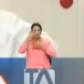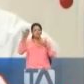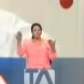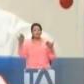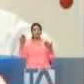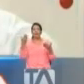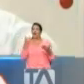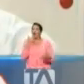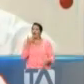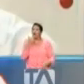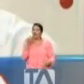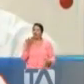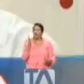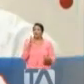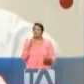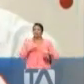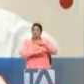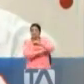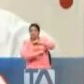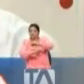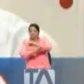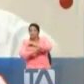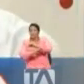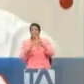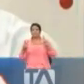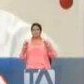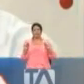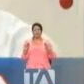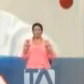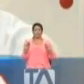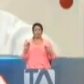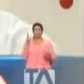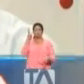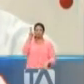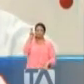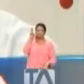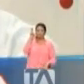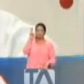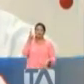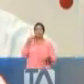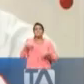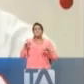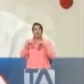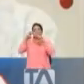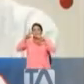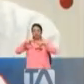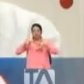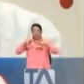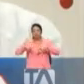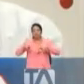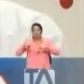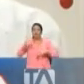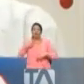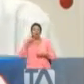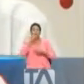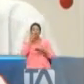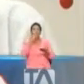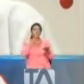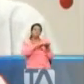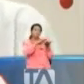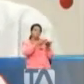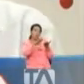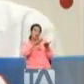no obedece, no tiene un sustento en lo que hasta el momento las investigaciones nos dan. Ofrecer disculpas por ello